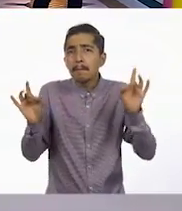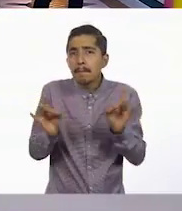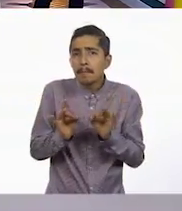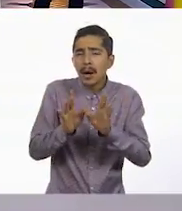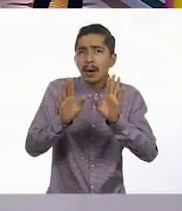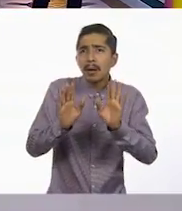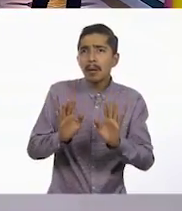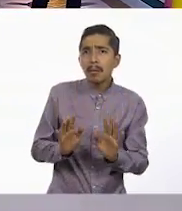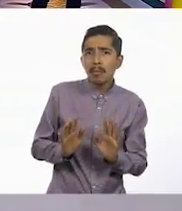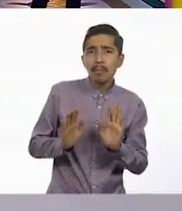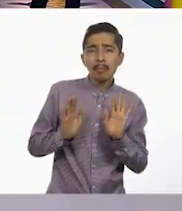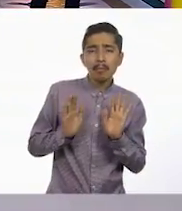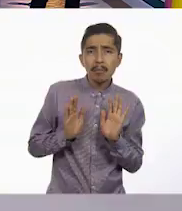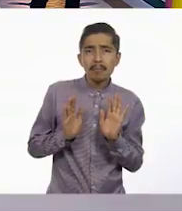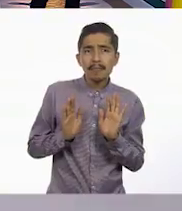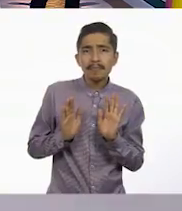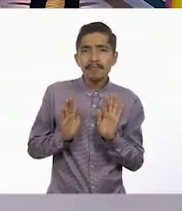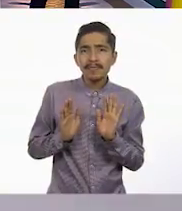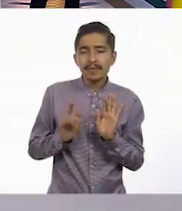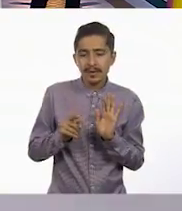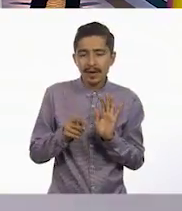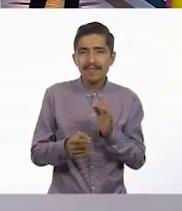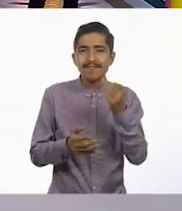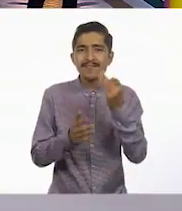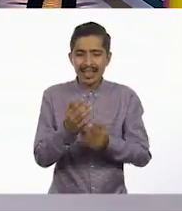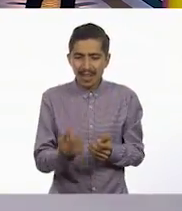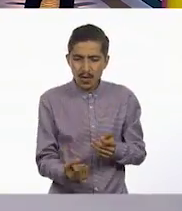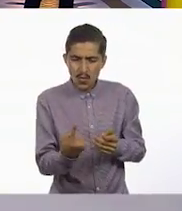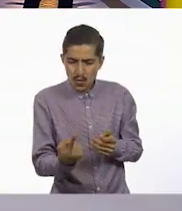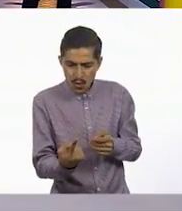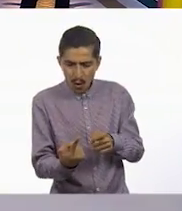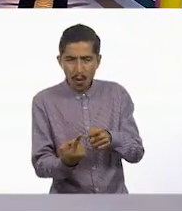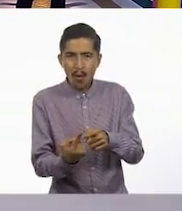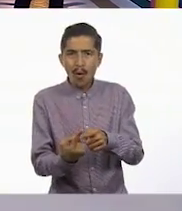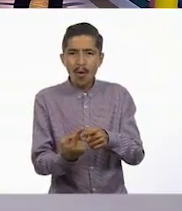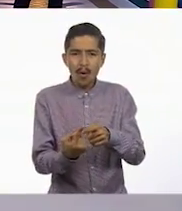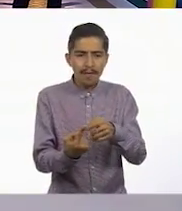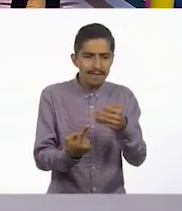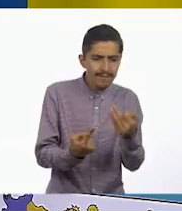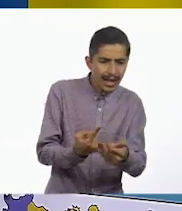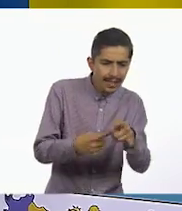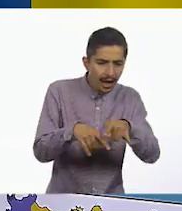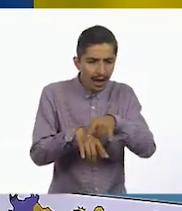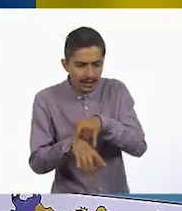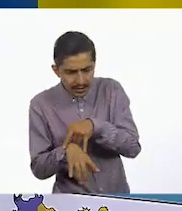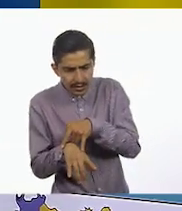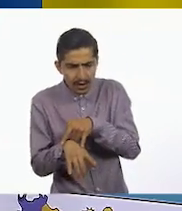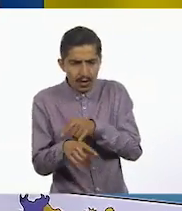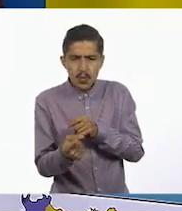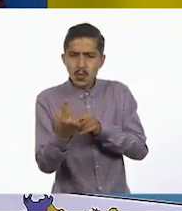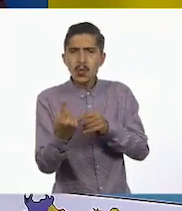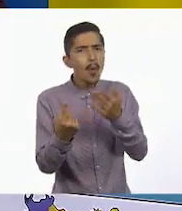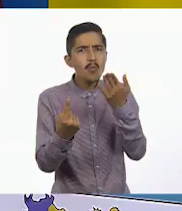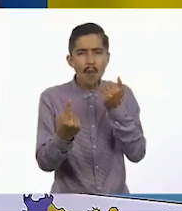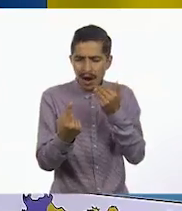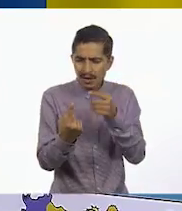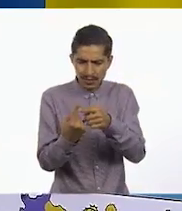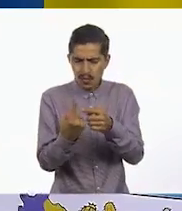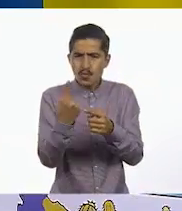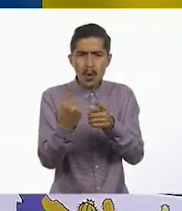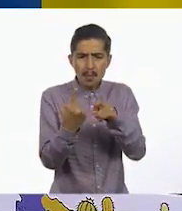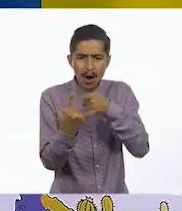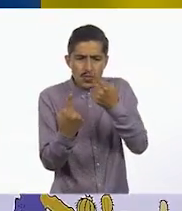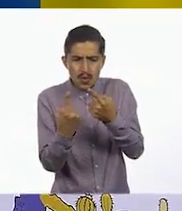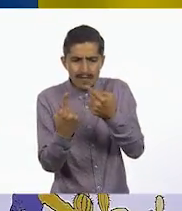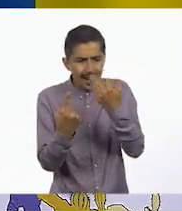razón está uno sin par. Siempre pasa. Están unos calcetines y uno no tiene par. Y cuando